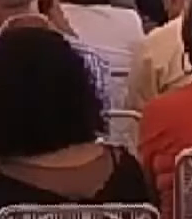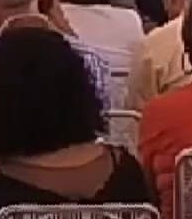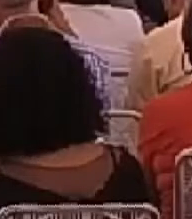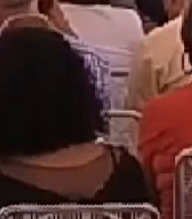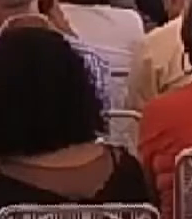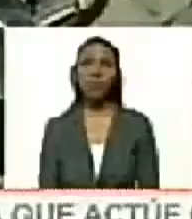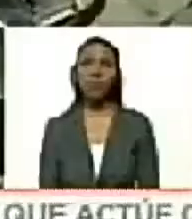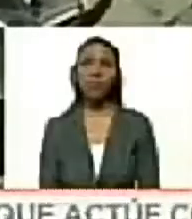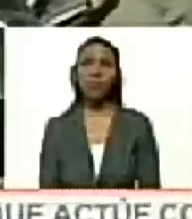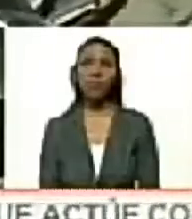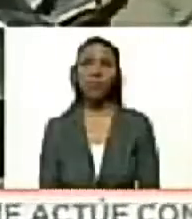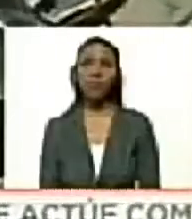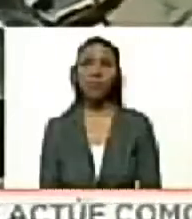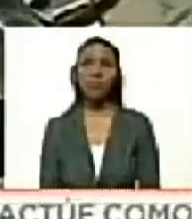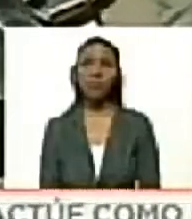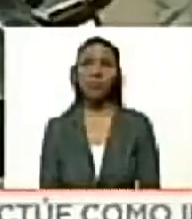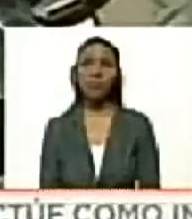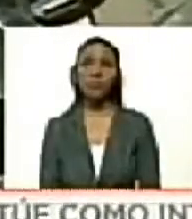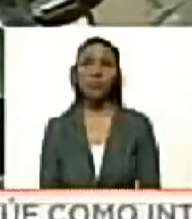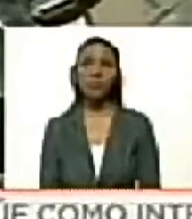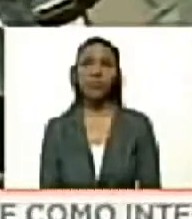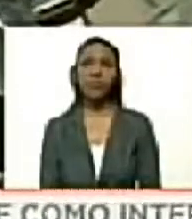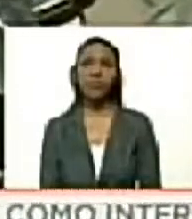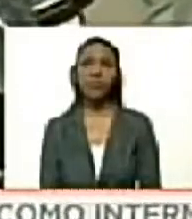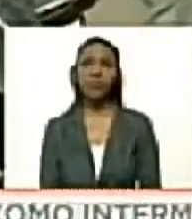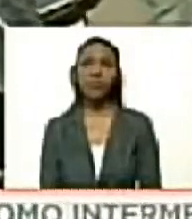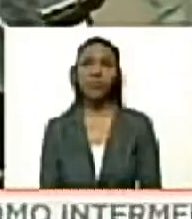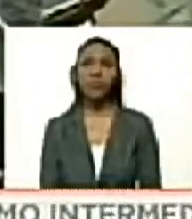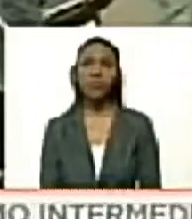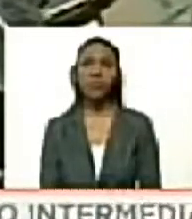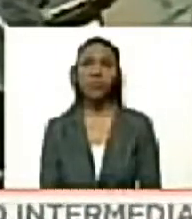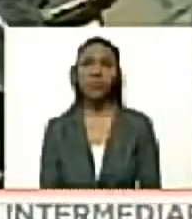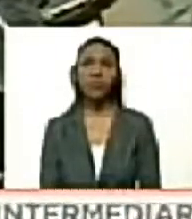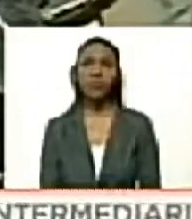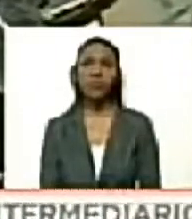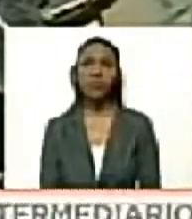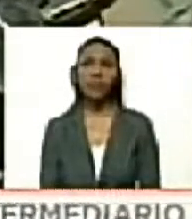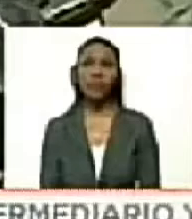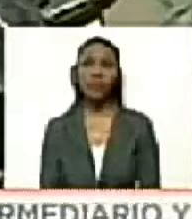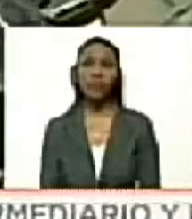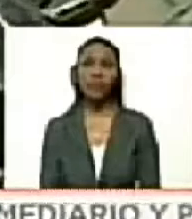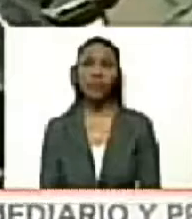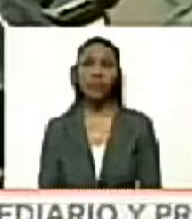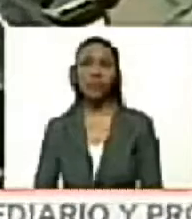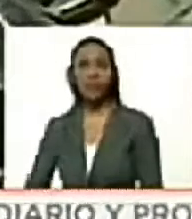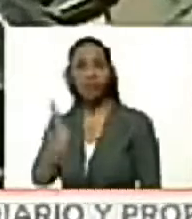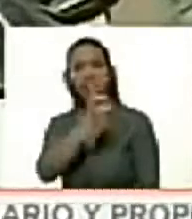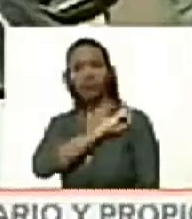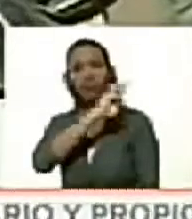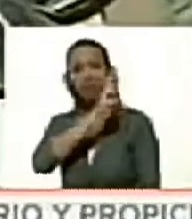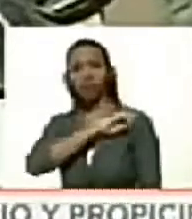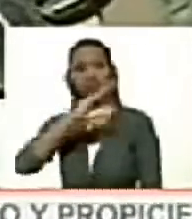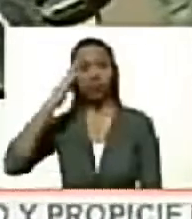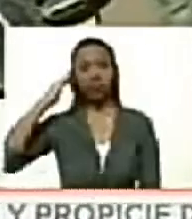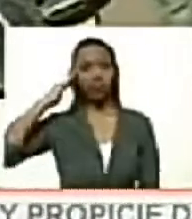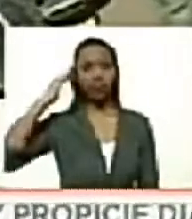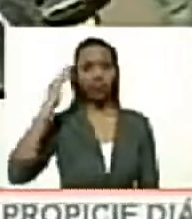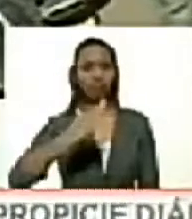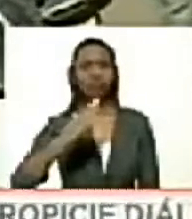sería diferente. Ya ¿Tú saben lo que están haciendo. lo ves difícil? ¿Tú ves Sí, difícil ese tipo de intervención militar armada?